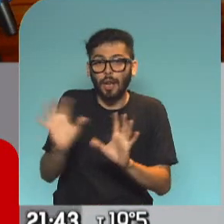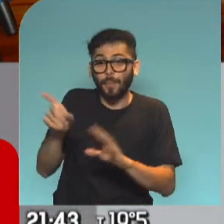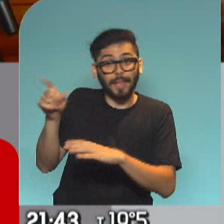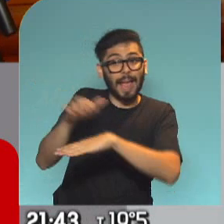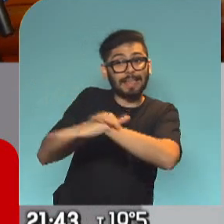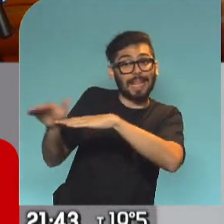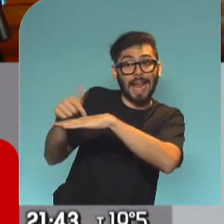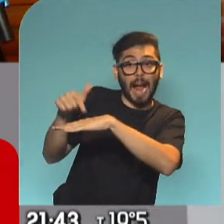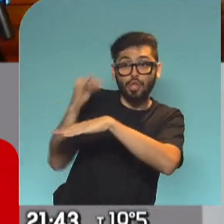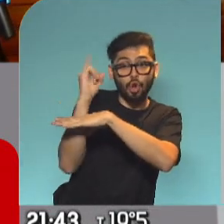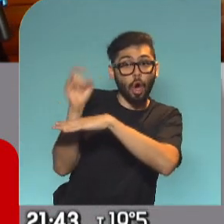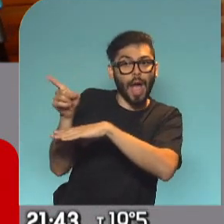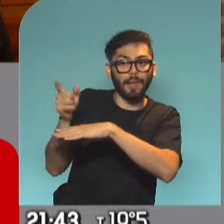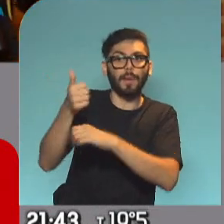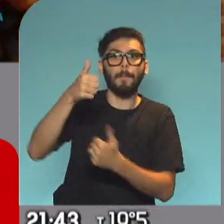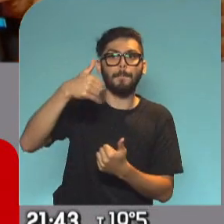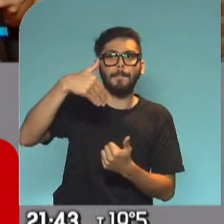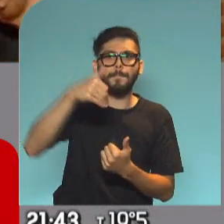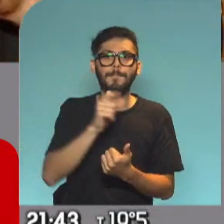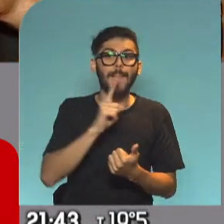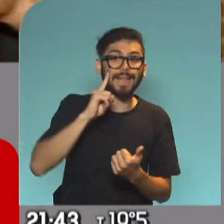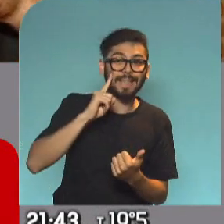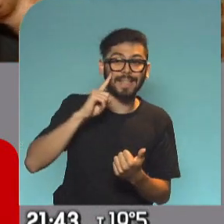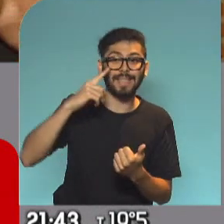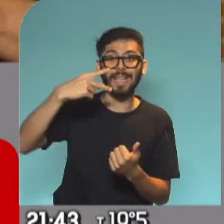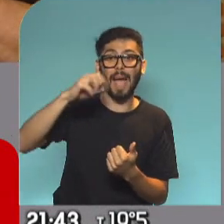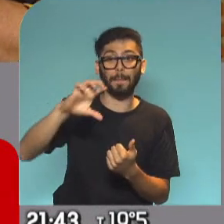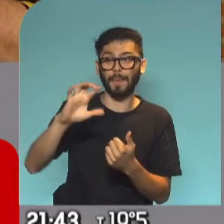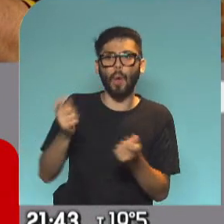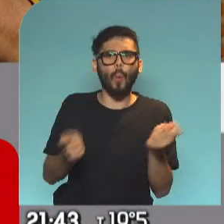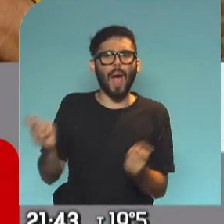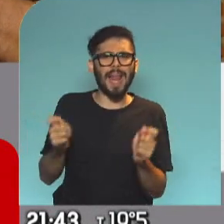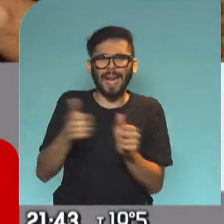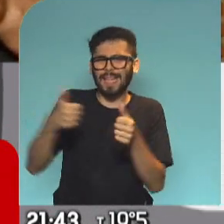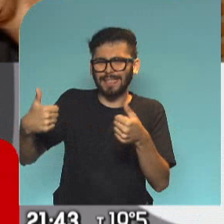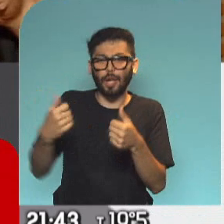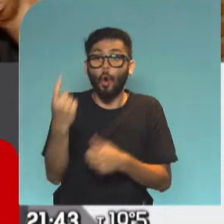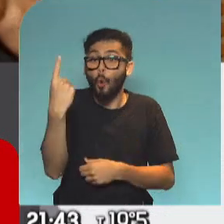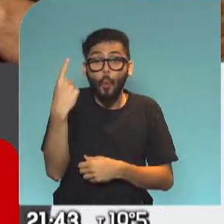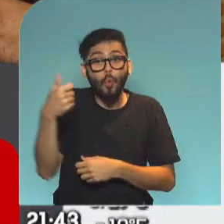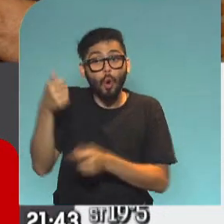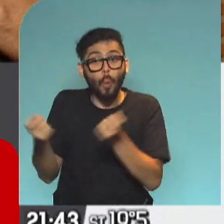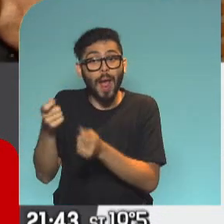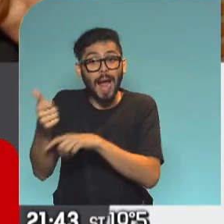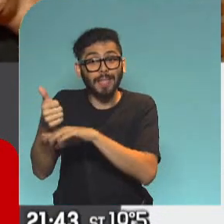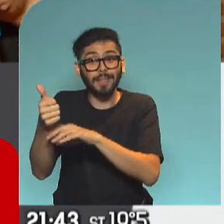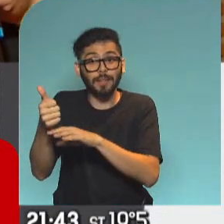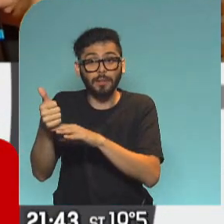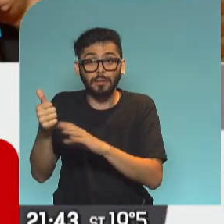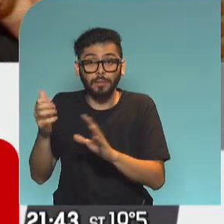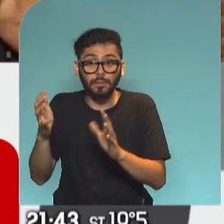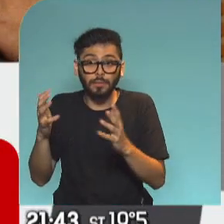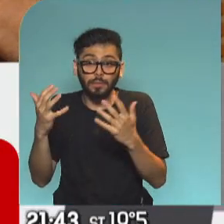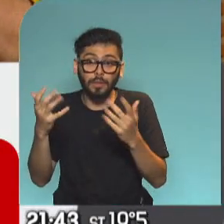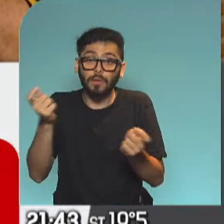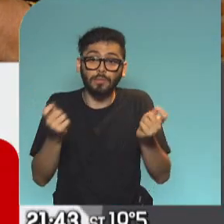Están ensayando actualmente Mati y Nap con el grupo de bailarines y entre medio de los bailarines hay uno que se tuvo que dedicar a la albañilería